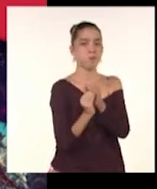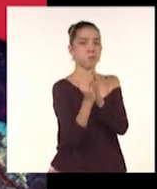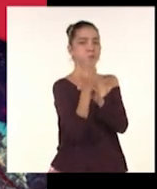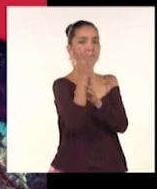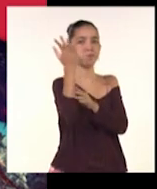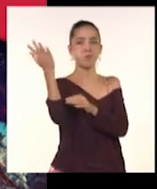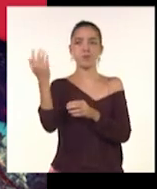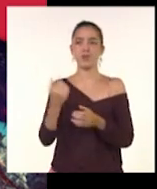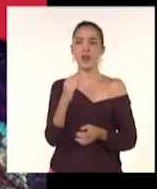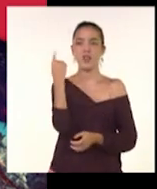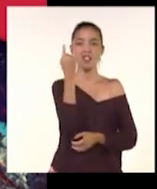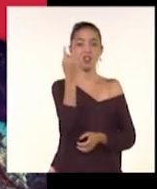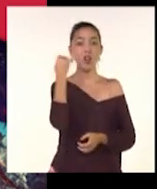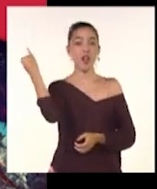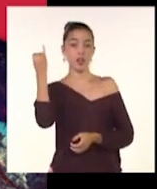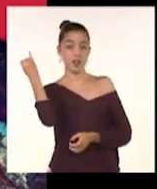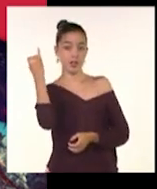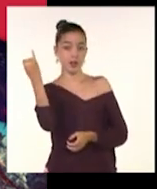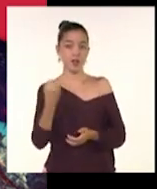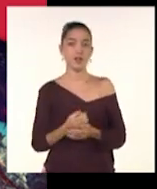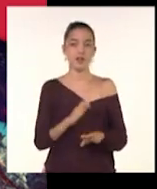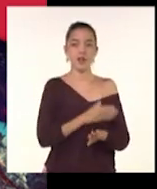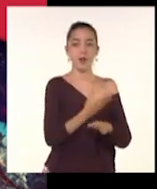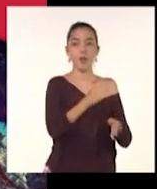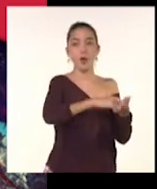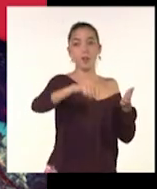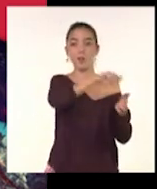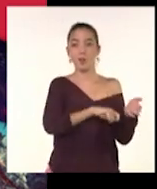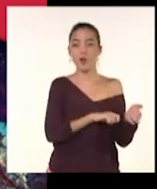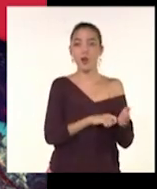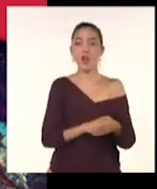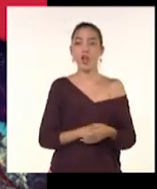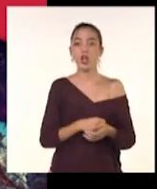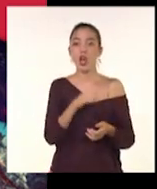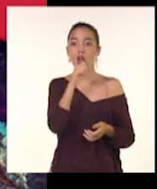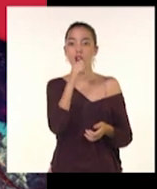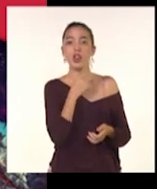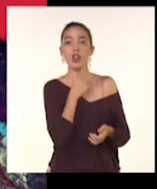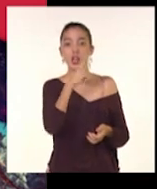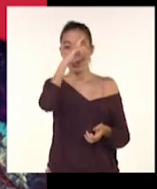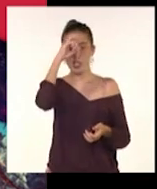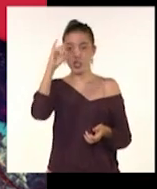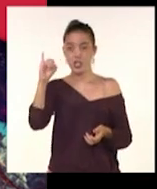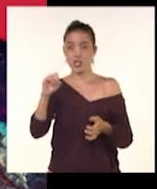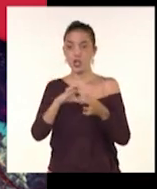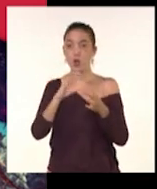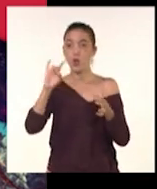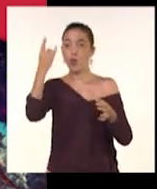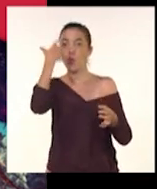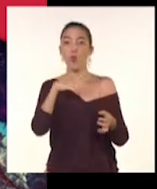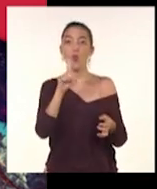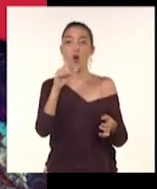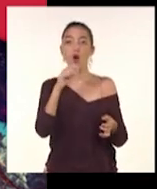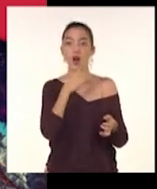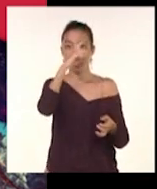Posteriormente fundó el proyecto Los Desiguales y grabó colaboraciones con artistas como Brian Myers y J Balvin, entre otros. Durante